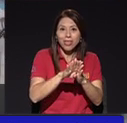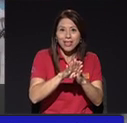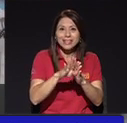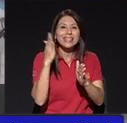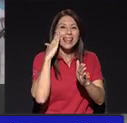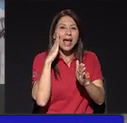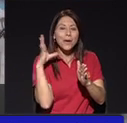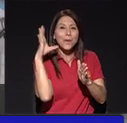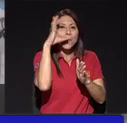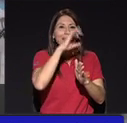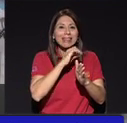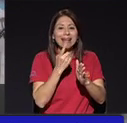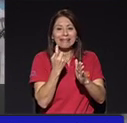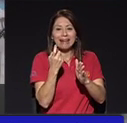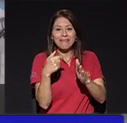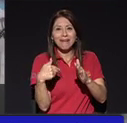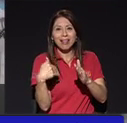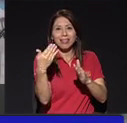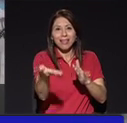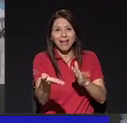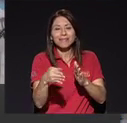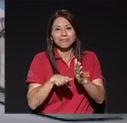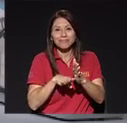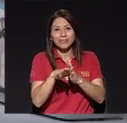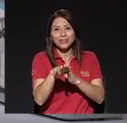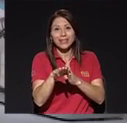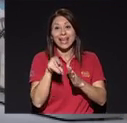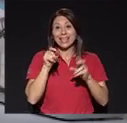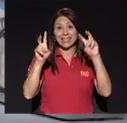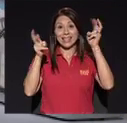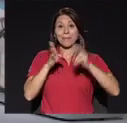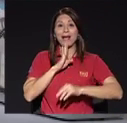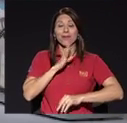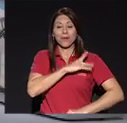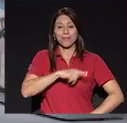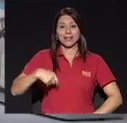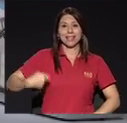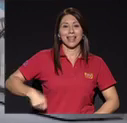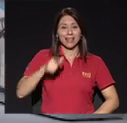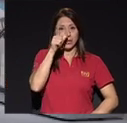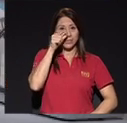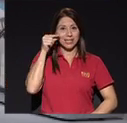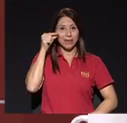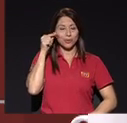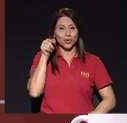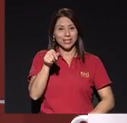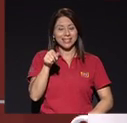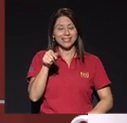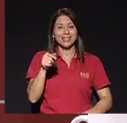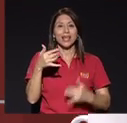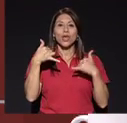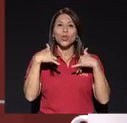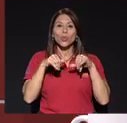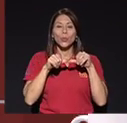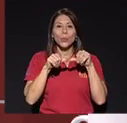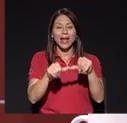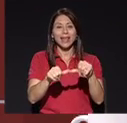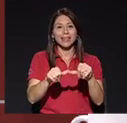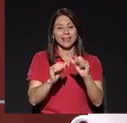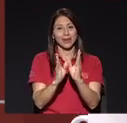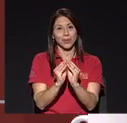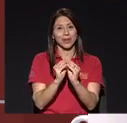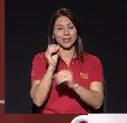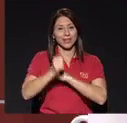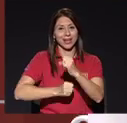que le falta para avanzar. Sobre este tema se refirió el presidente de la República, Luis Guillermo Solís, durante el congreso